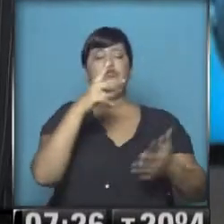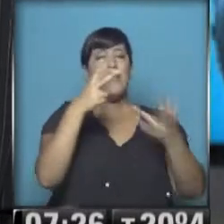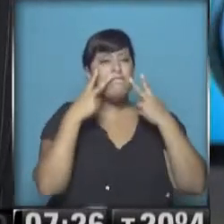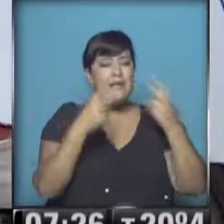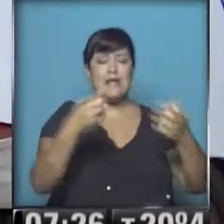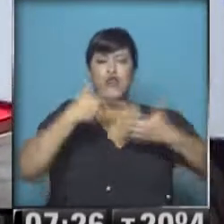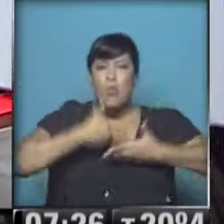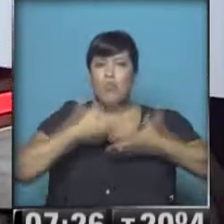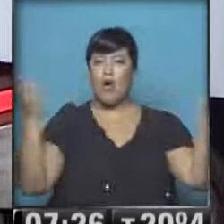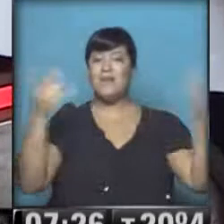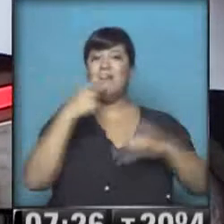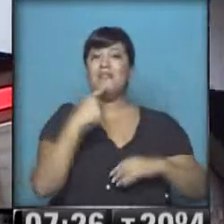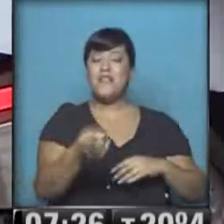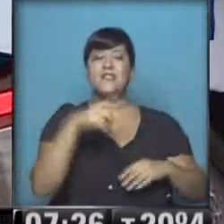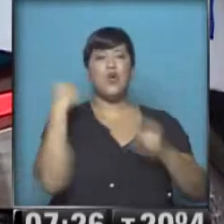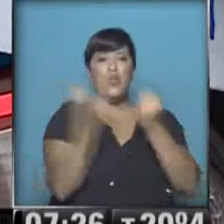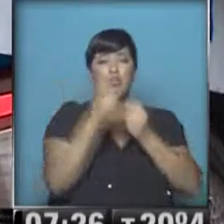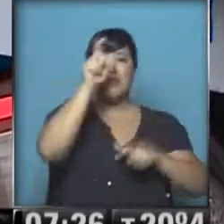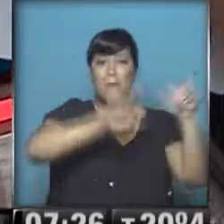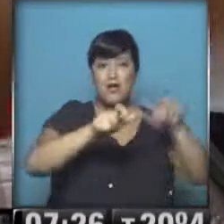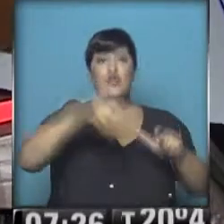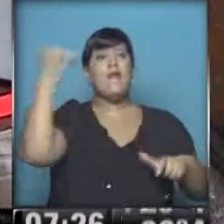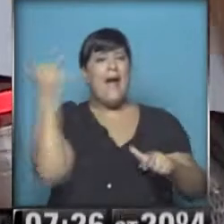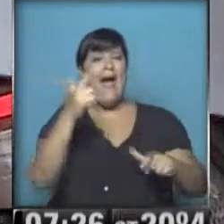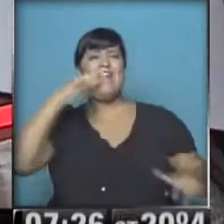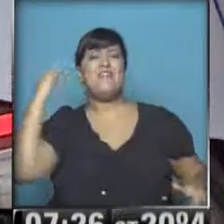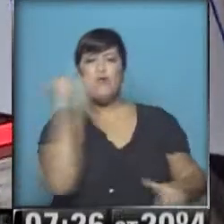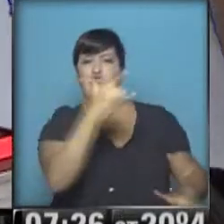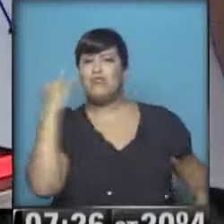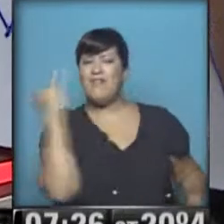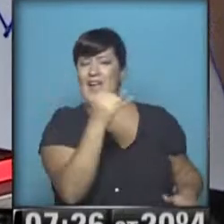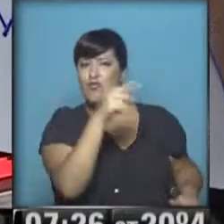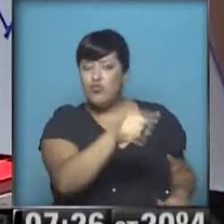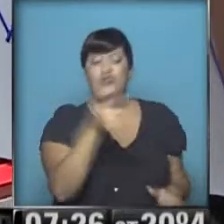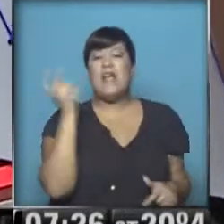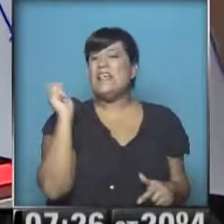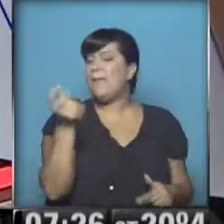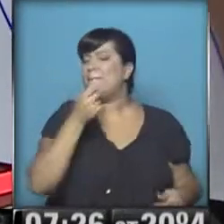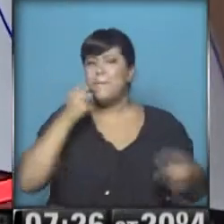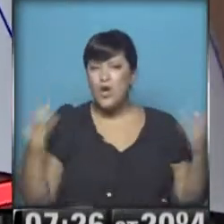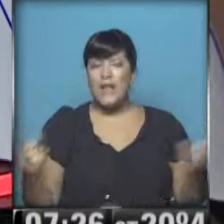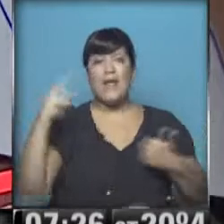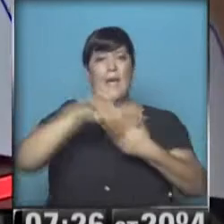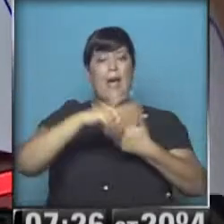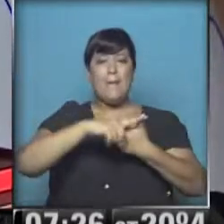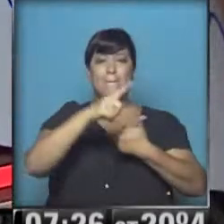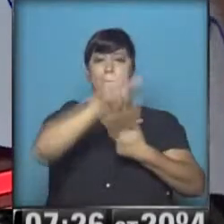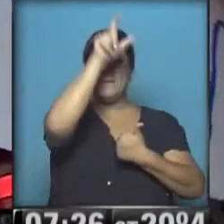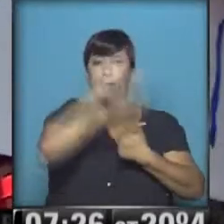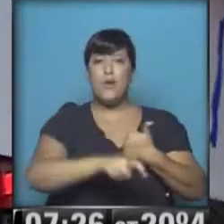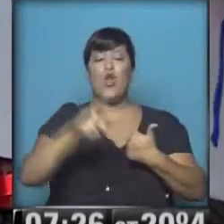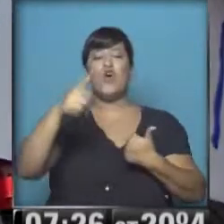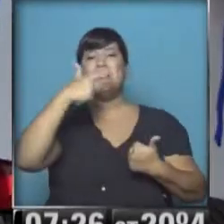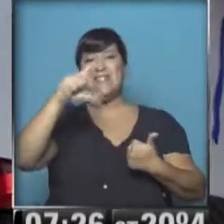la cual señala que muchos de los convocantes tienen procesos judiciales en su contra, en marcha. Es el caso, por ejemplo, del denunciado por el